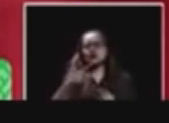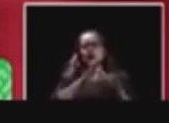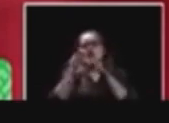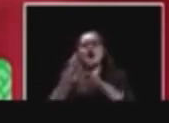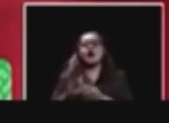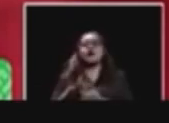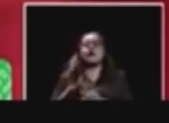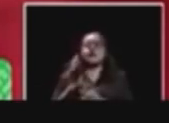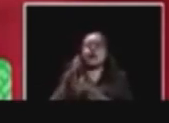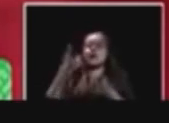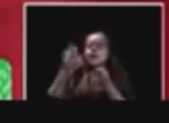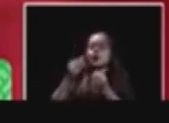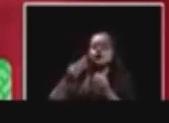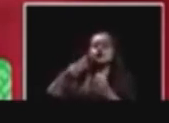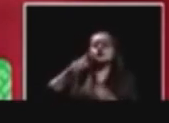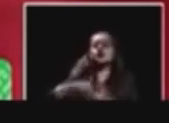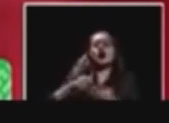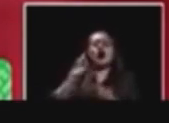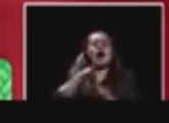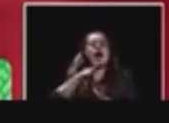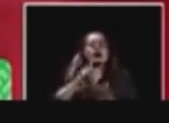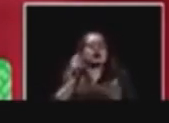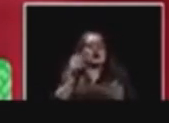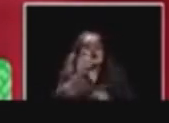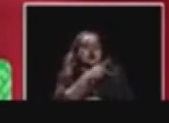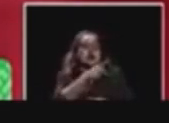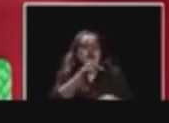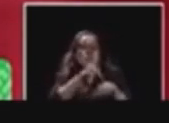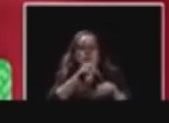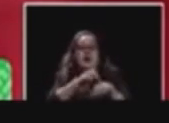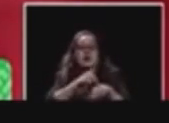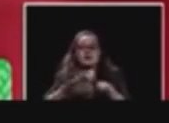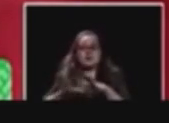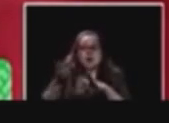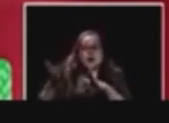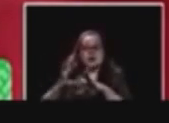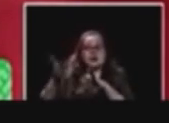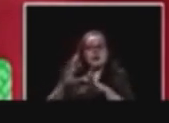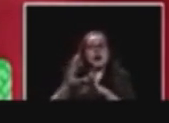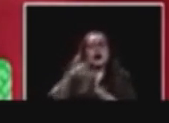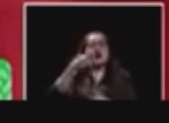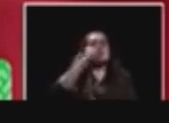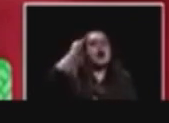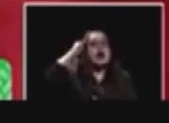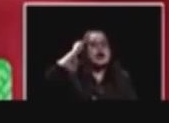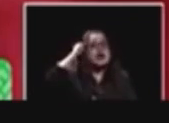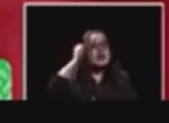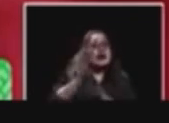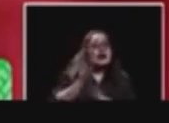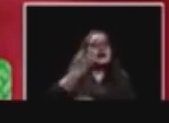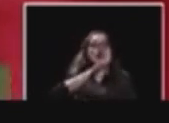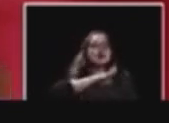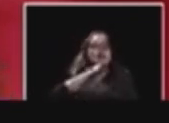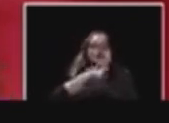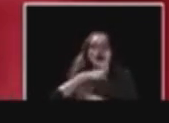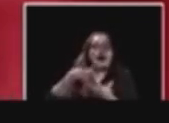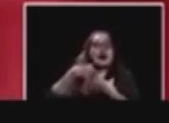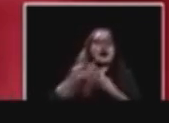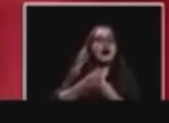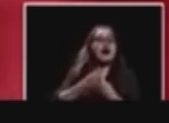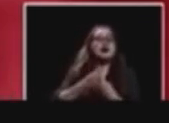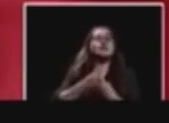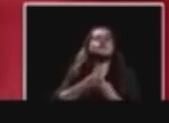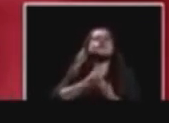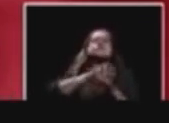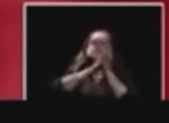fueron construidas con las mismas piedras y por los descendientes de los indígenas conquistados, quienes